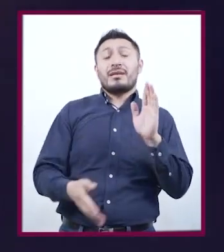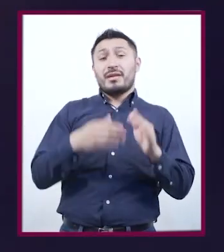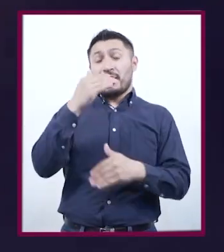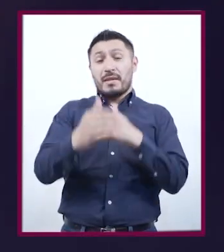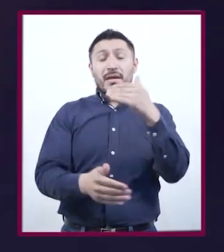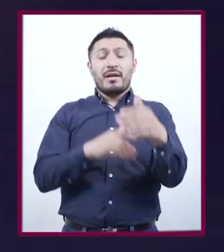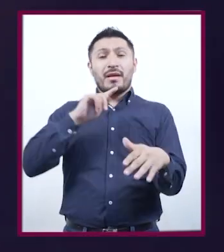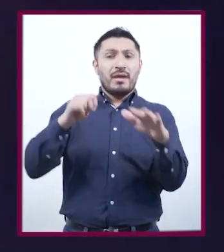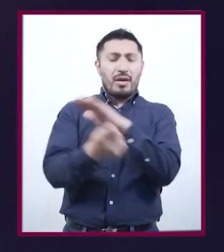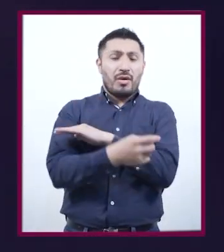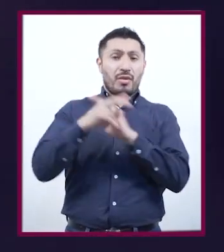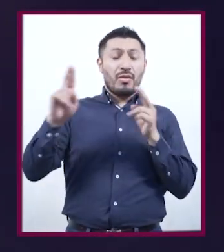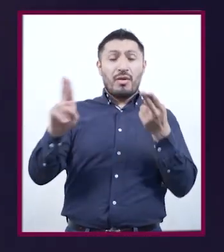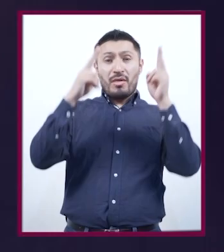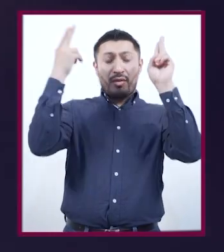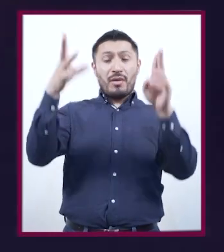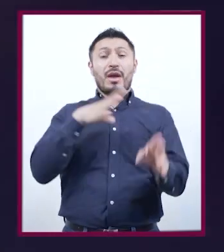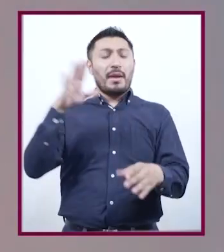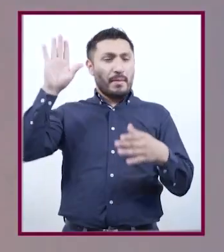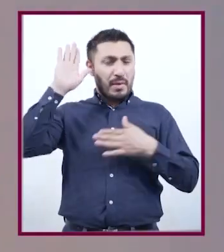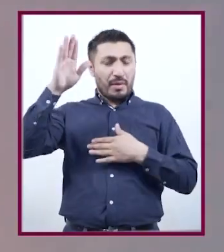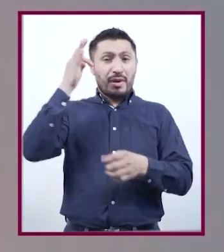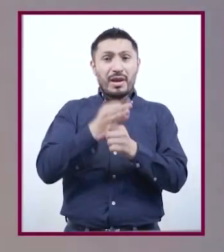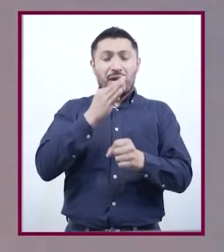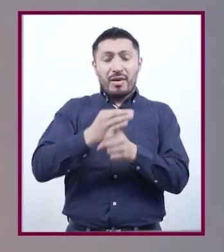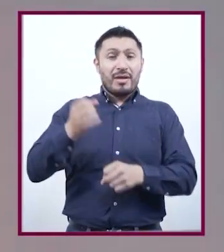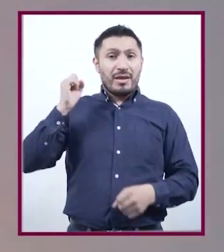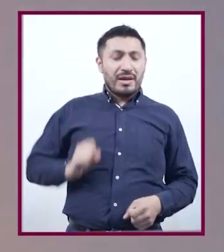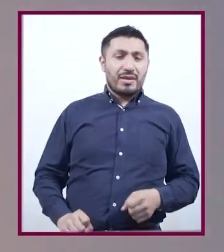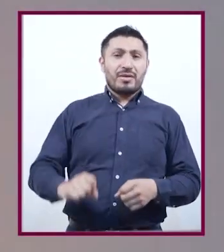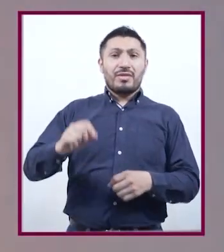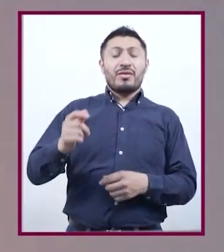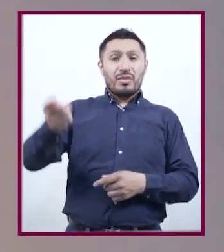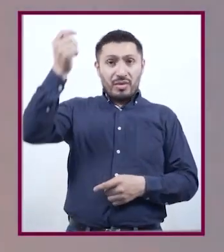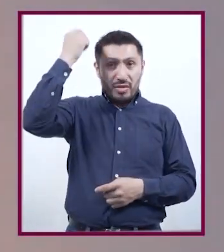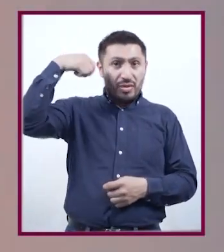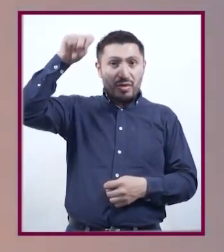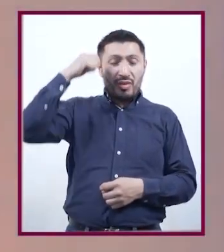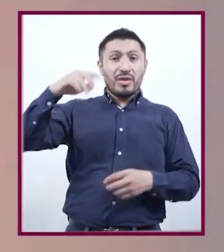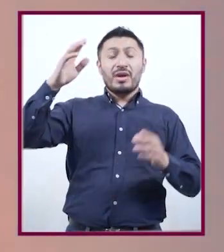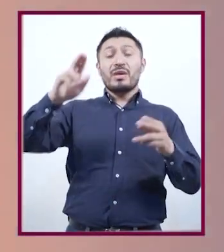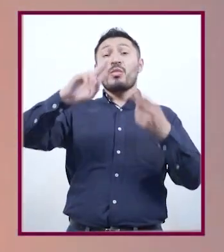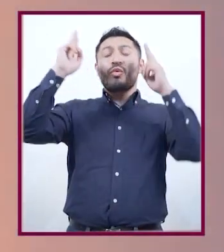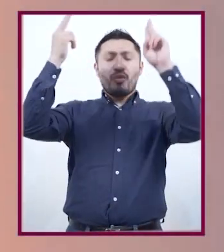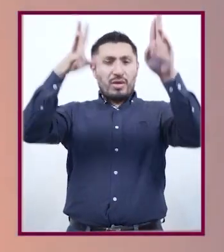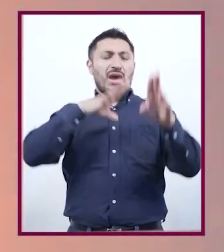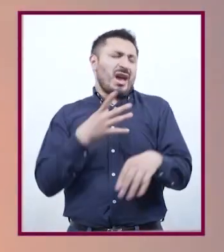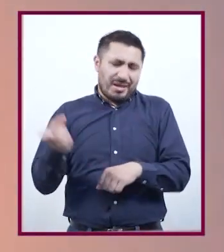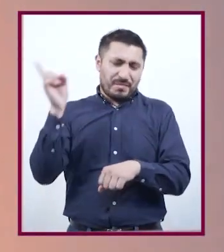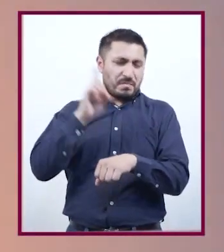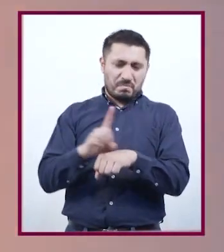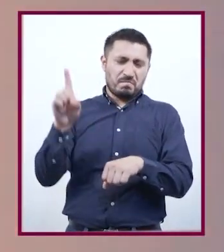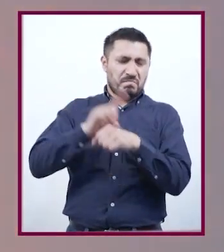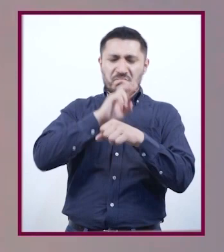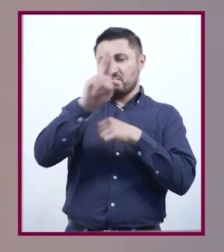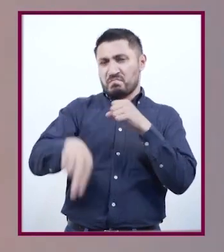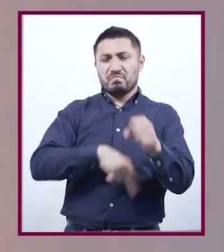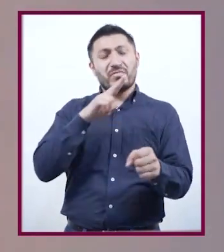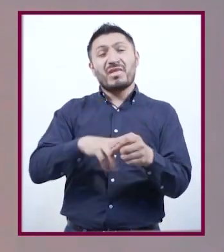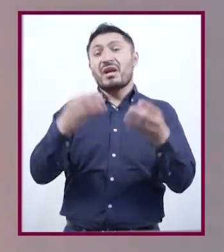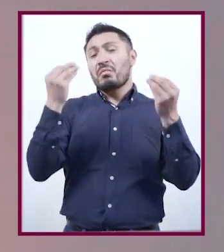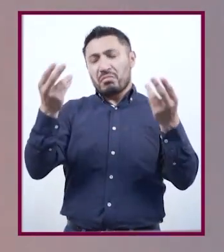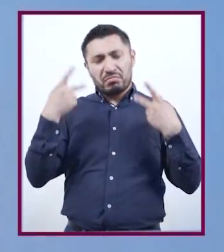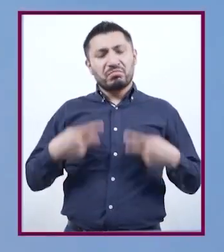en tecnología aeroespacial prometen que en este siglo el turismo fuera de la Tierra formará parte de la